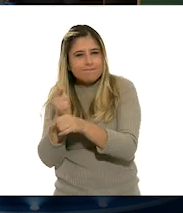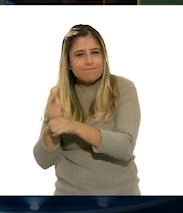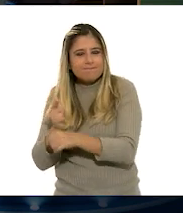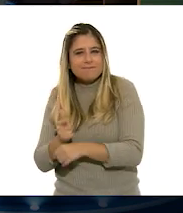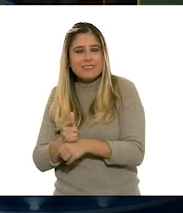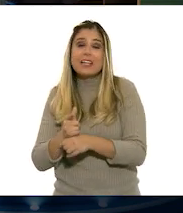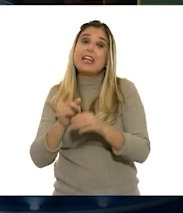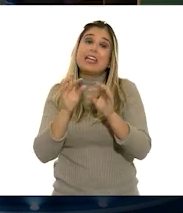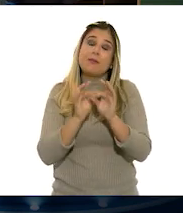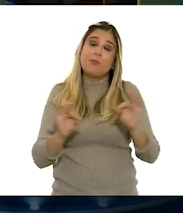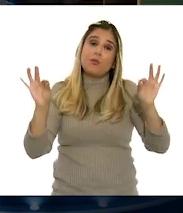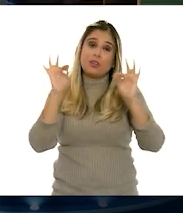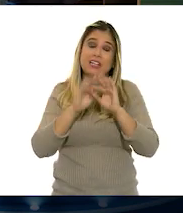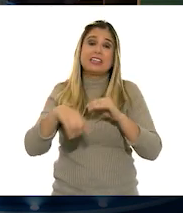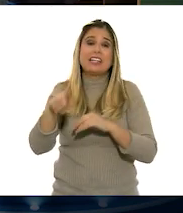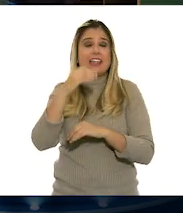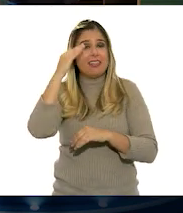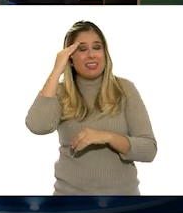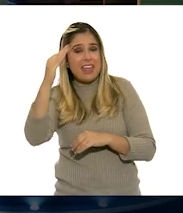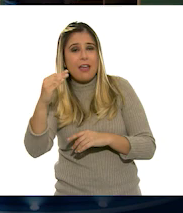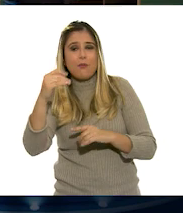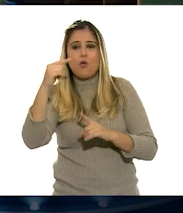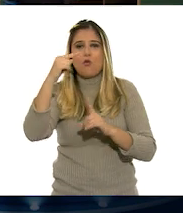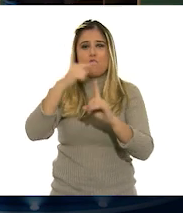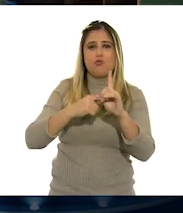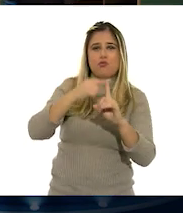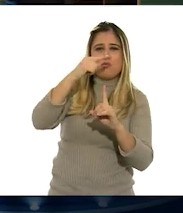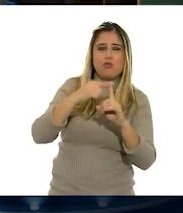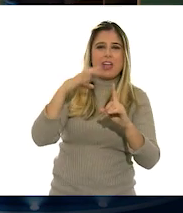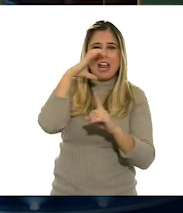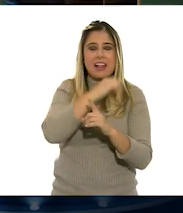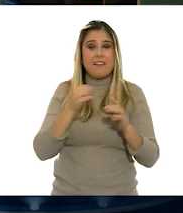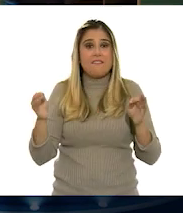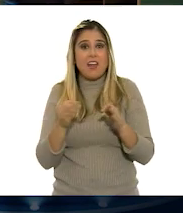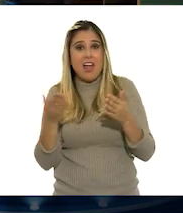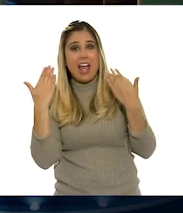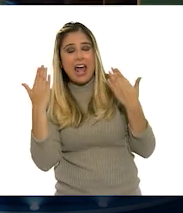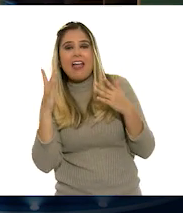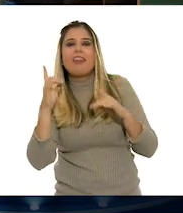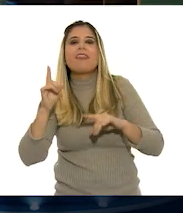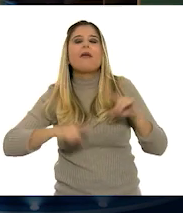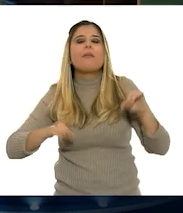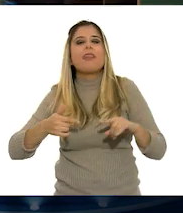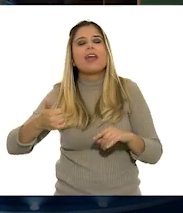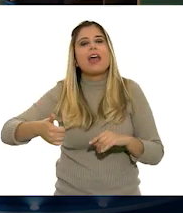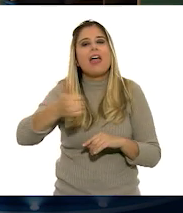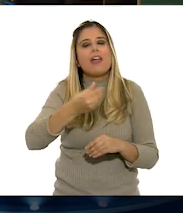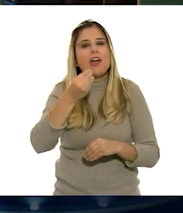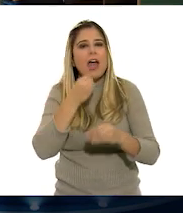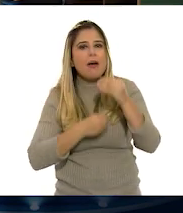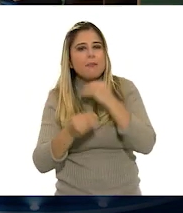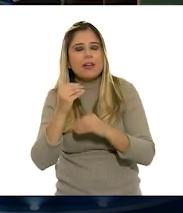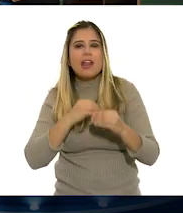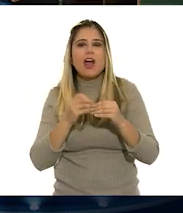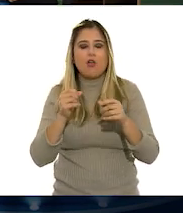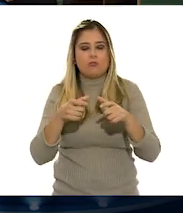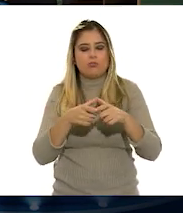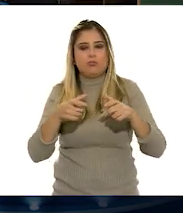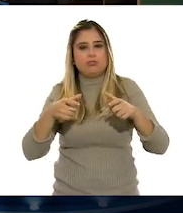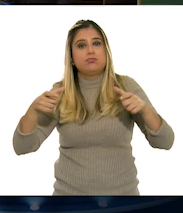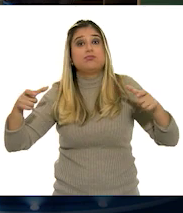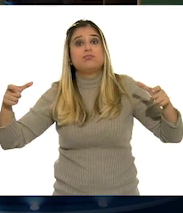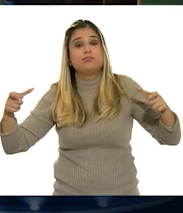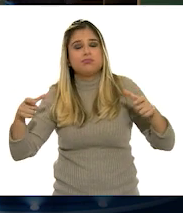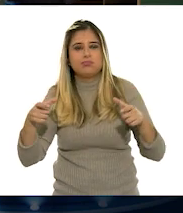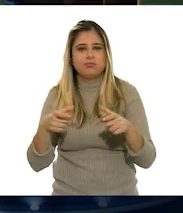Aunque es importante aclarar que la cantidad de tiempo que requiera para que esté bien cocido dependerá del tipo de alimento y del tamaño de la porción, así